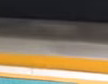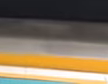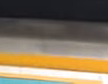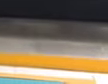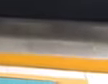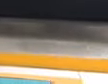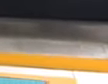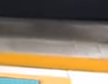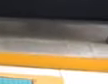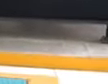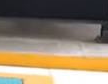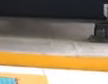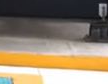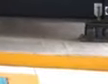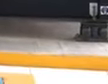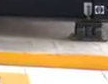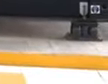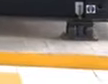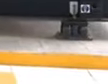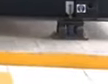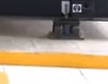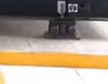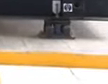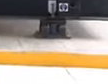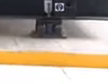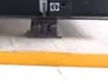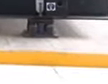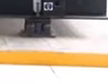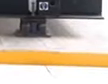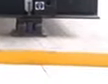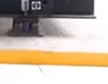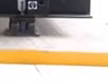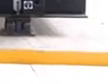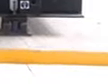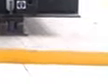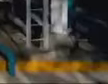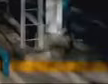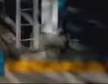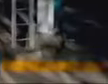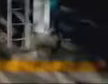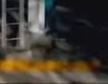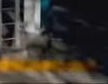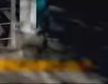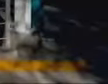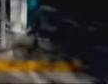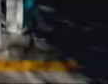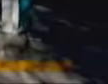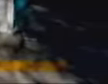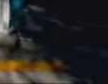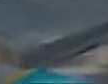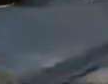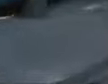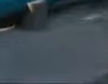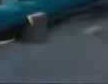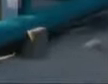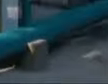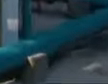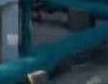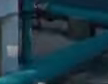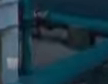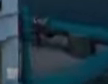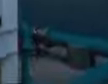sí. más otras. Reiteramos la bienvenida en este espacio a la jefa de gobierno de la Ciudad de México,